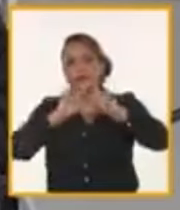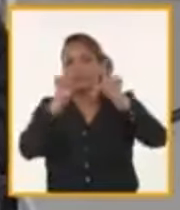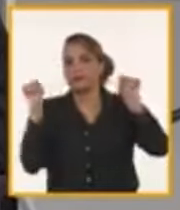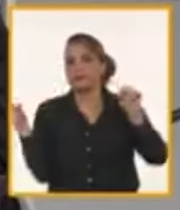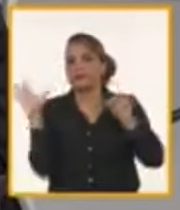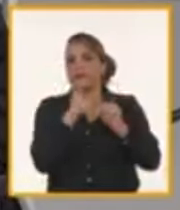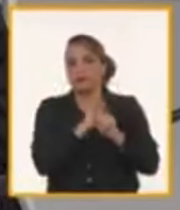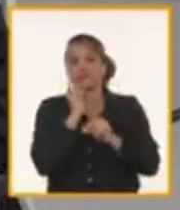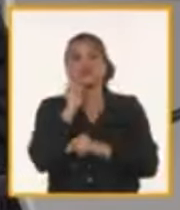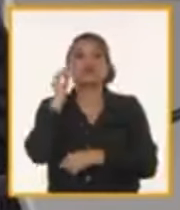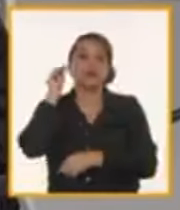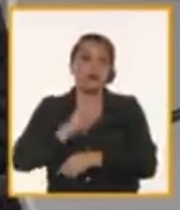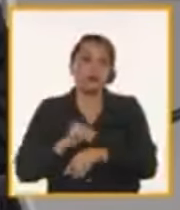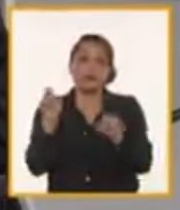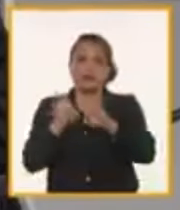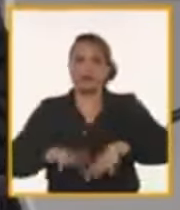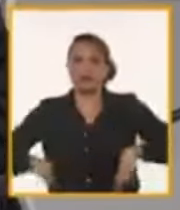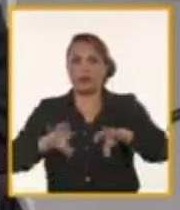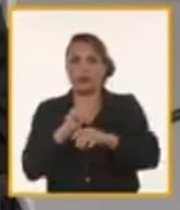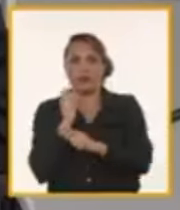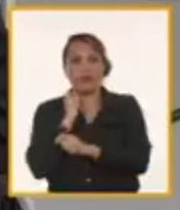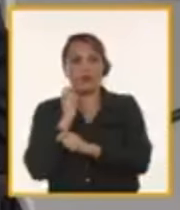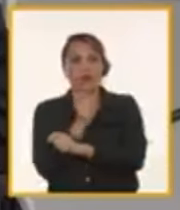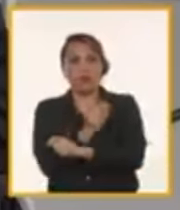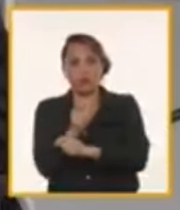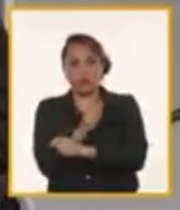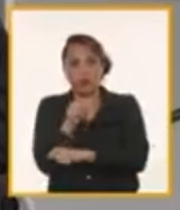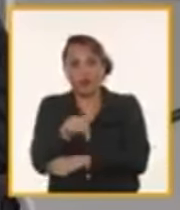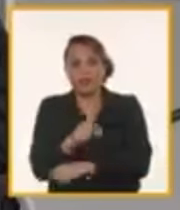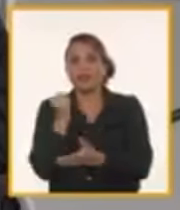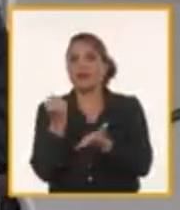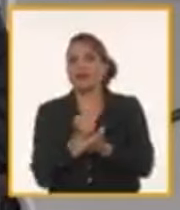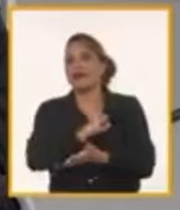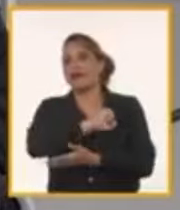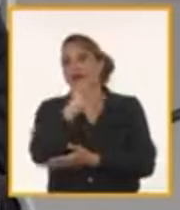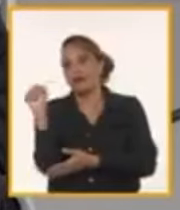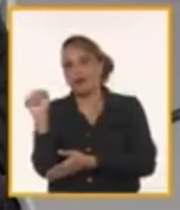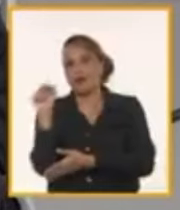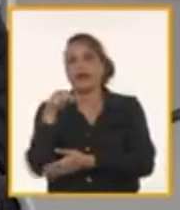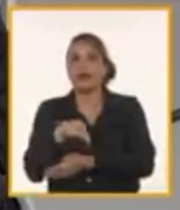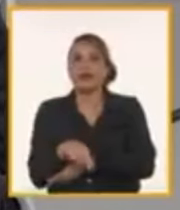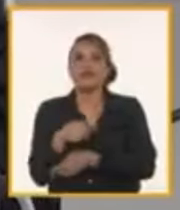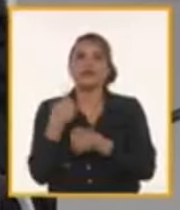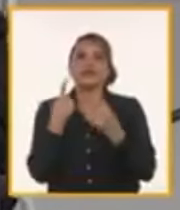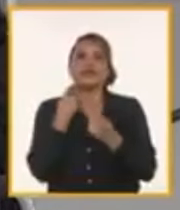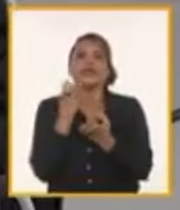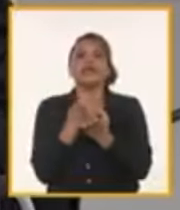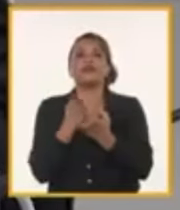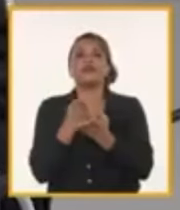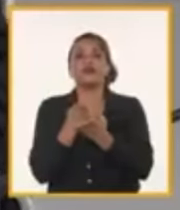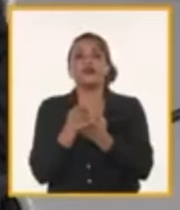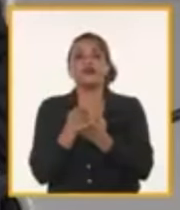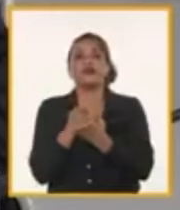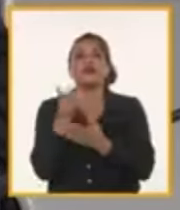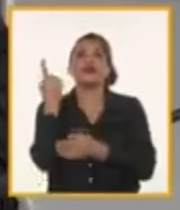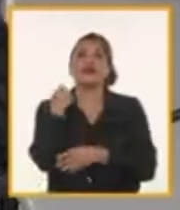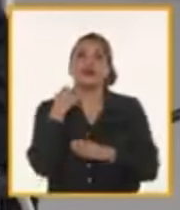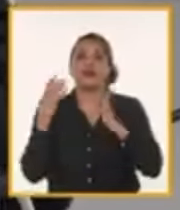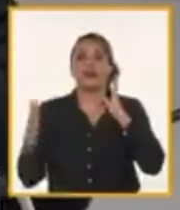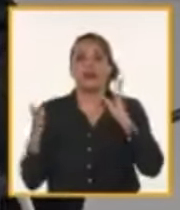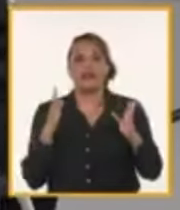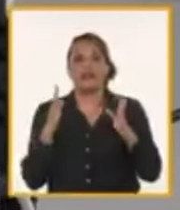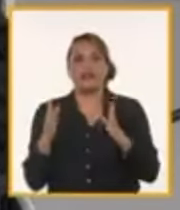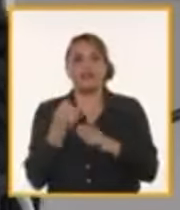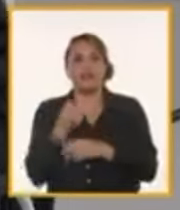cuenta esta situación y este año completo 2024 estarían graduándose todavía los estudiantes que están en el año como decimos